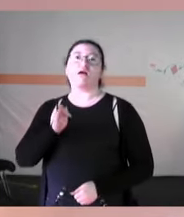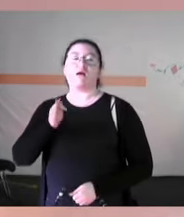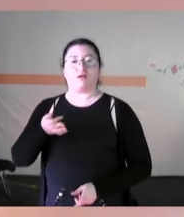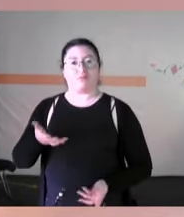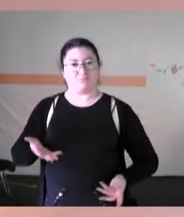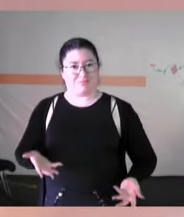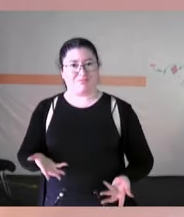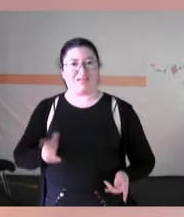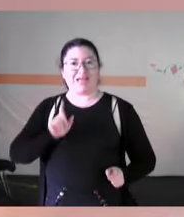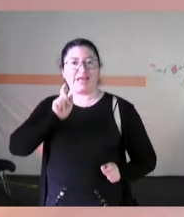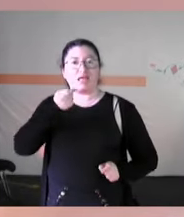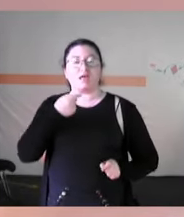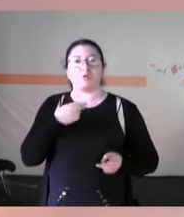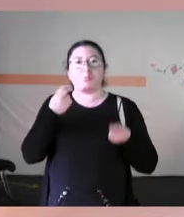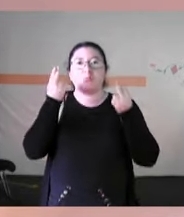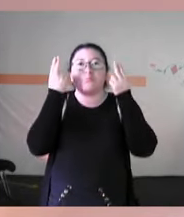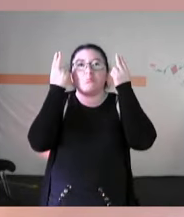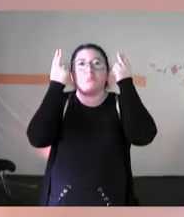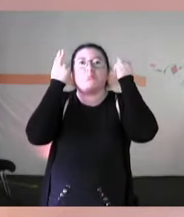es la sumisión.